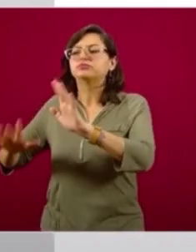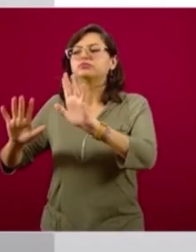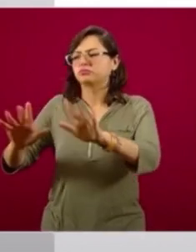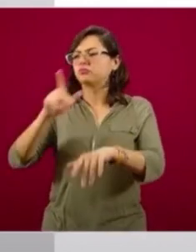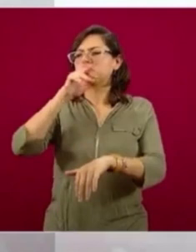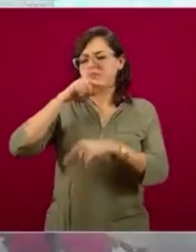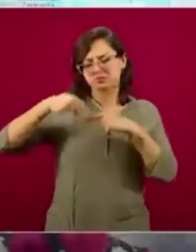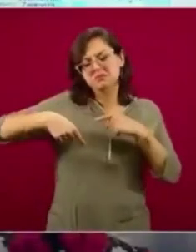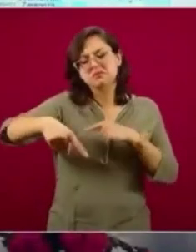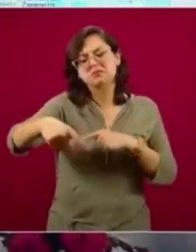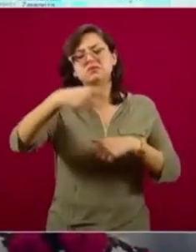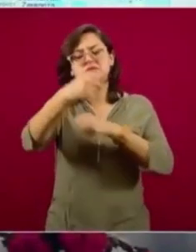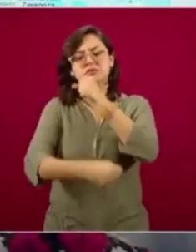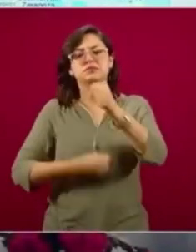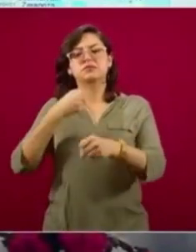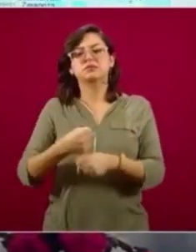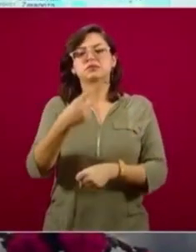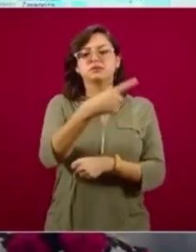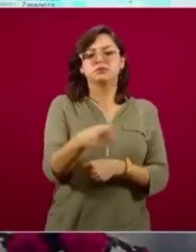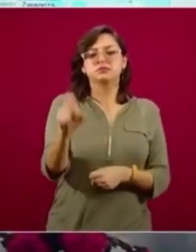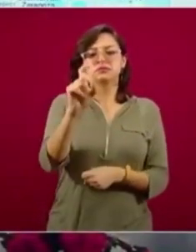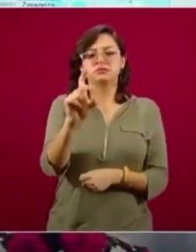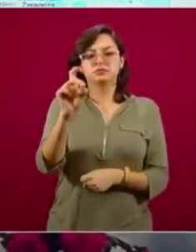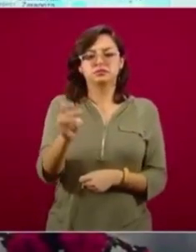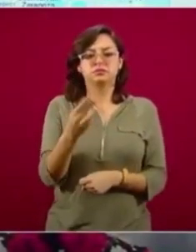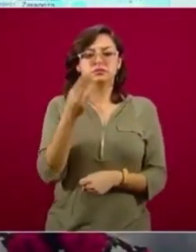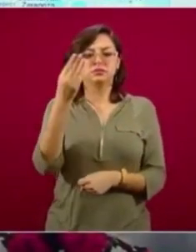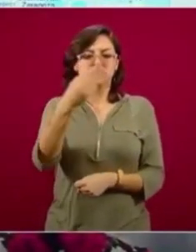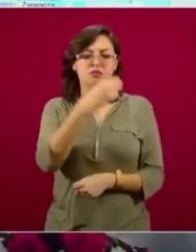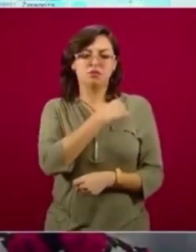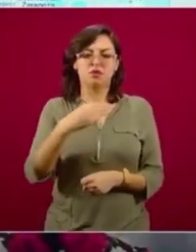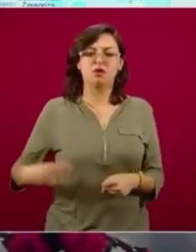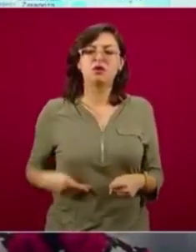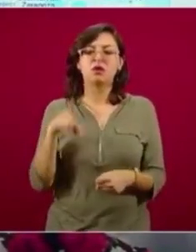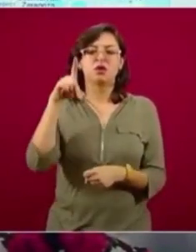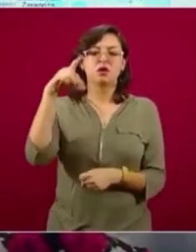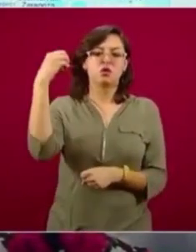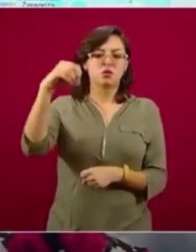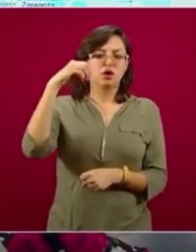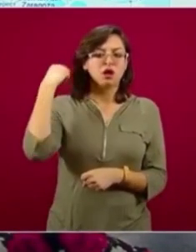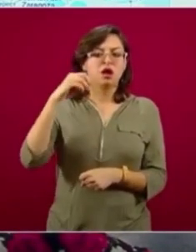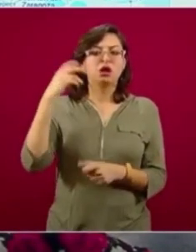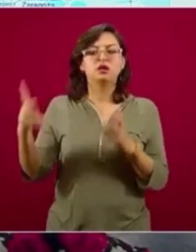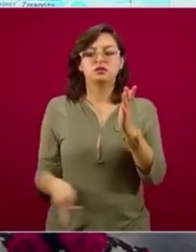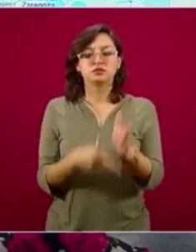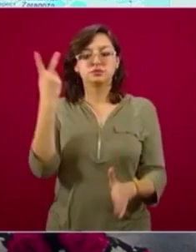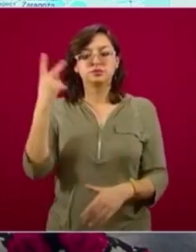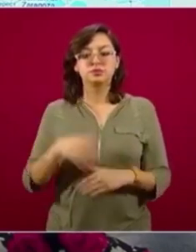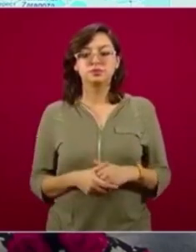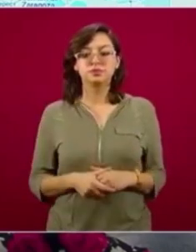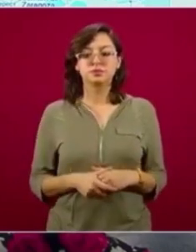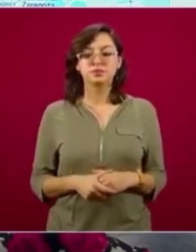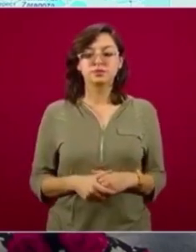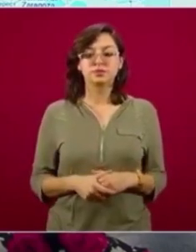133 municipios de Oaxaca nuevamente. En esos municipios